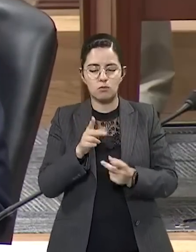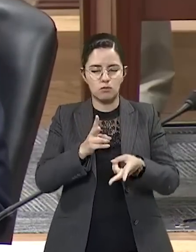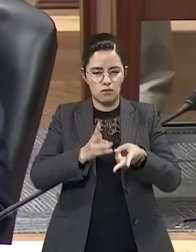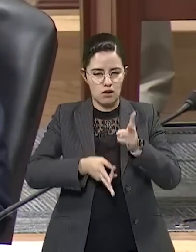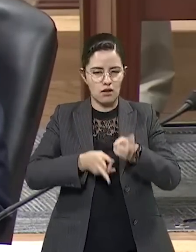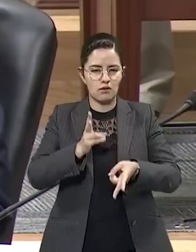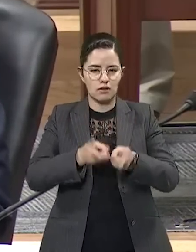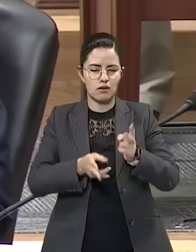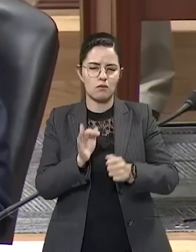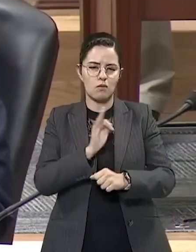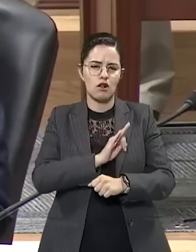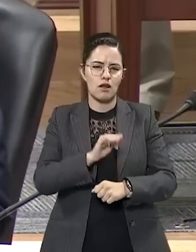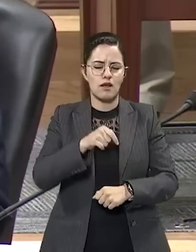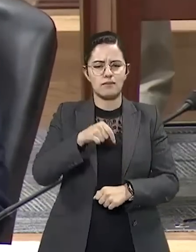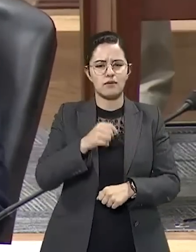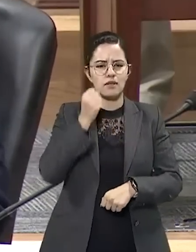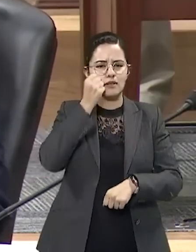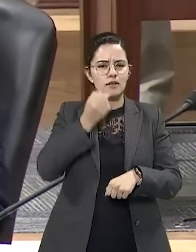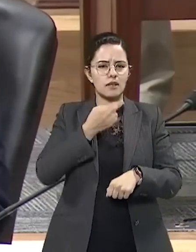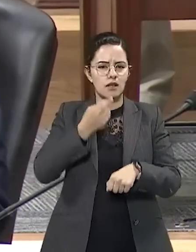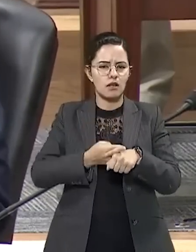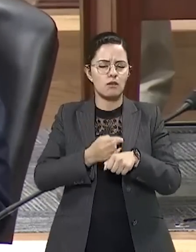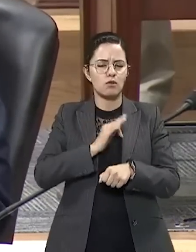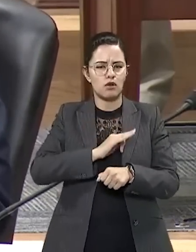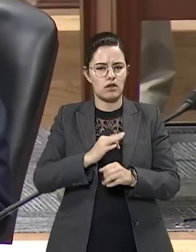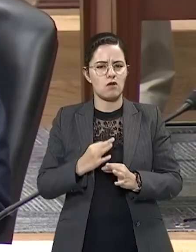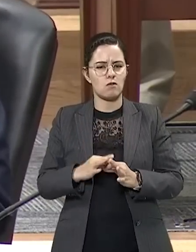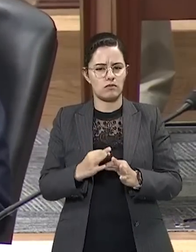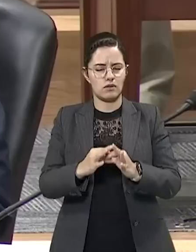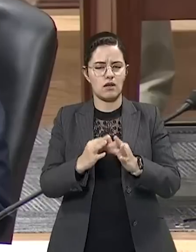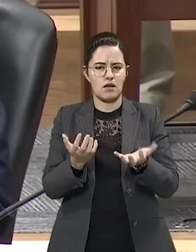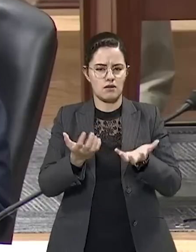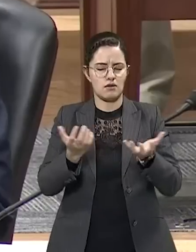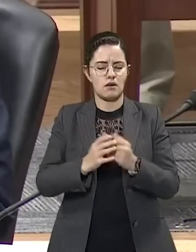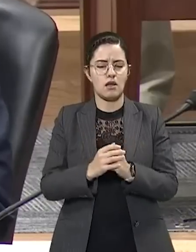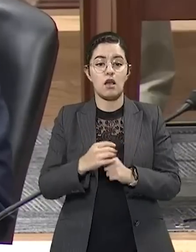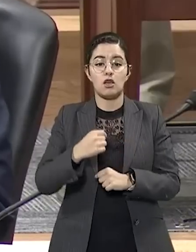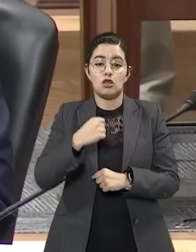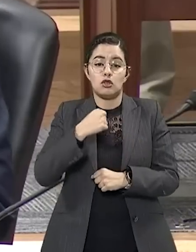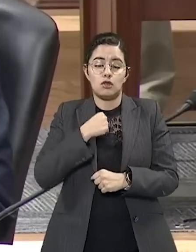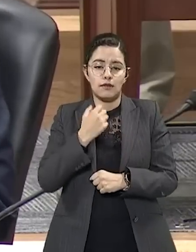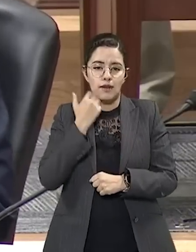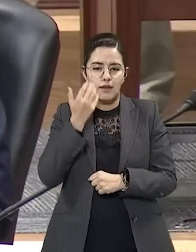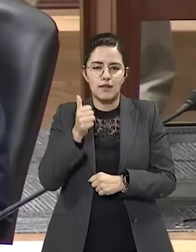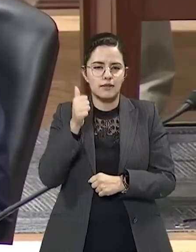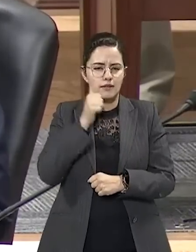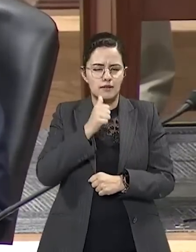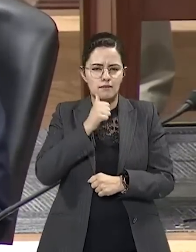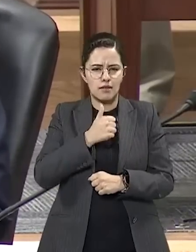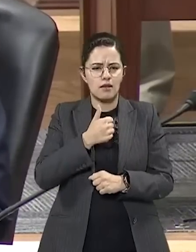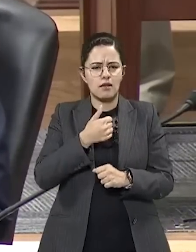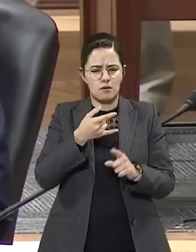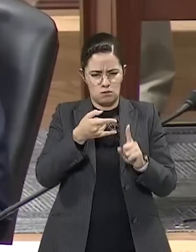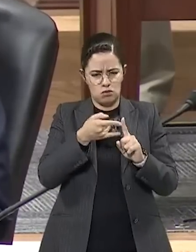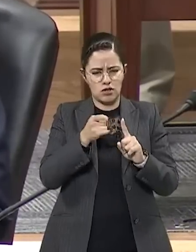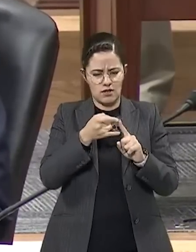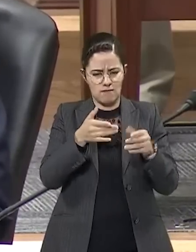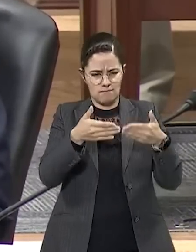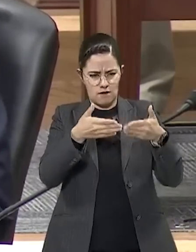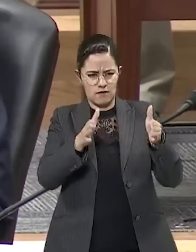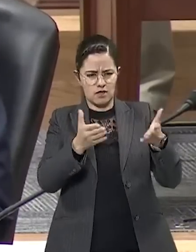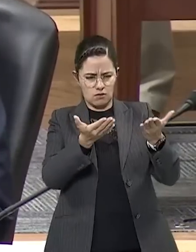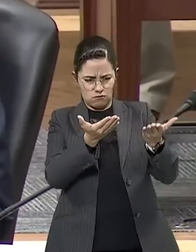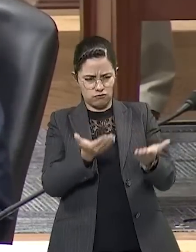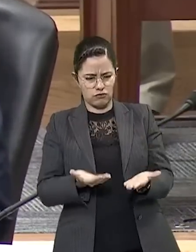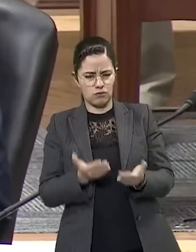las encomiendas propias de la función electoral procuren todo caso mantener mi puerta abierta para escucharles